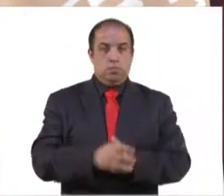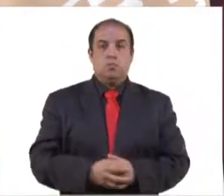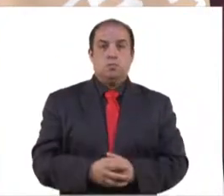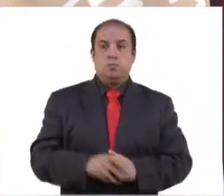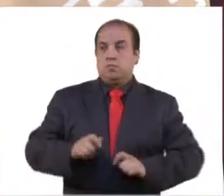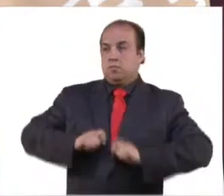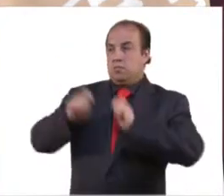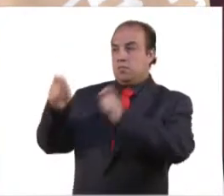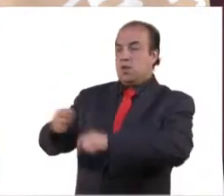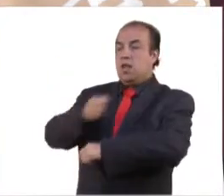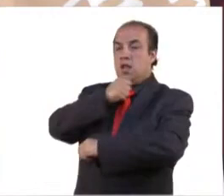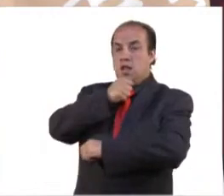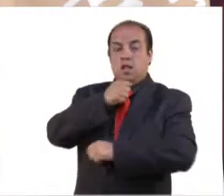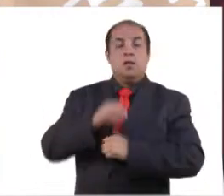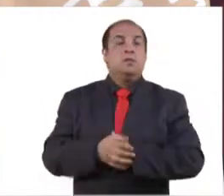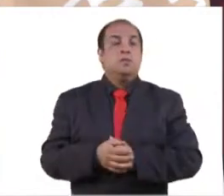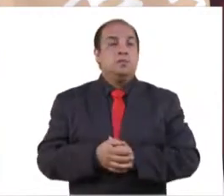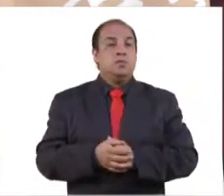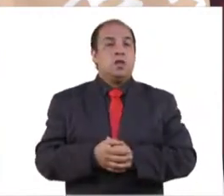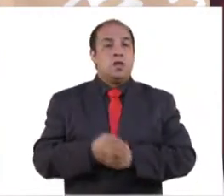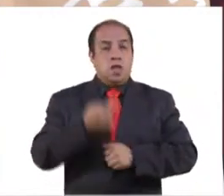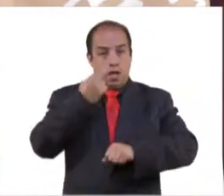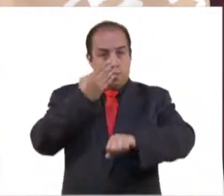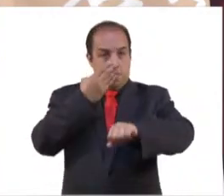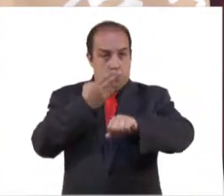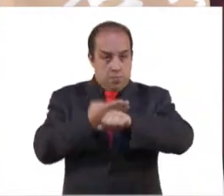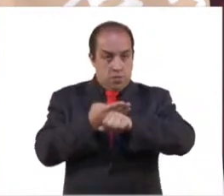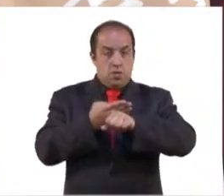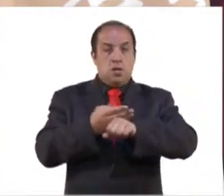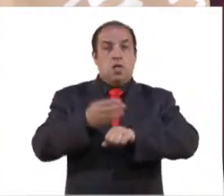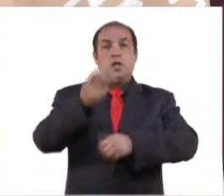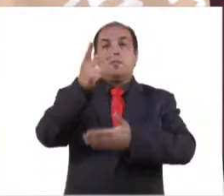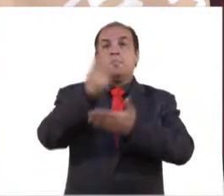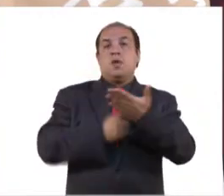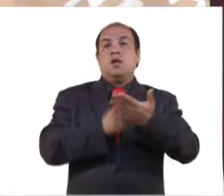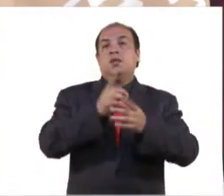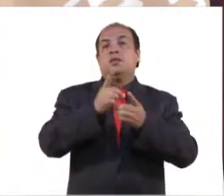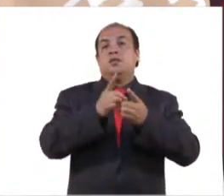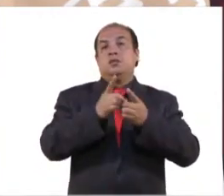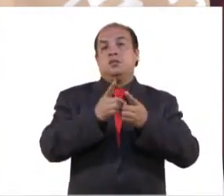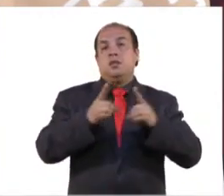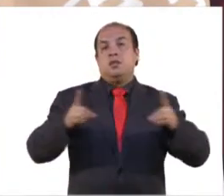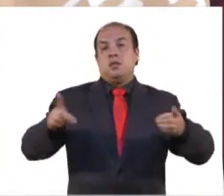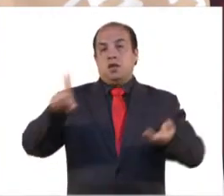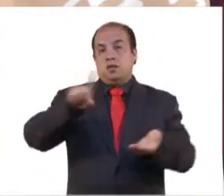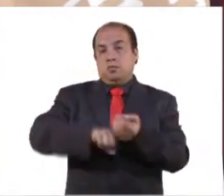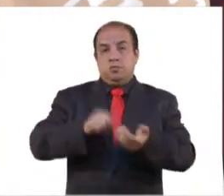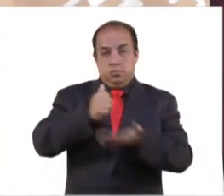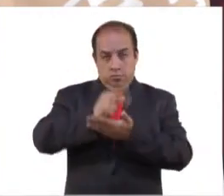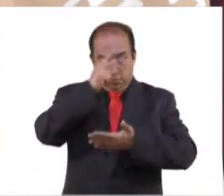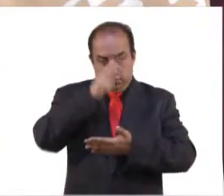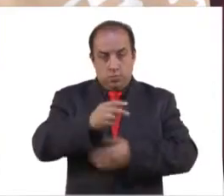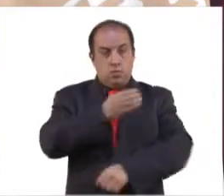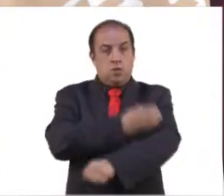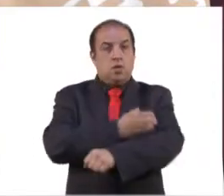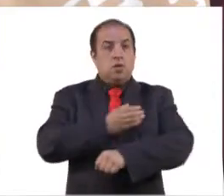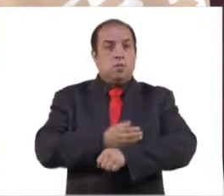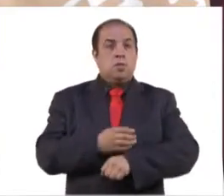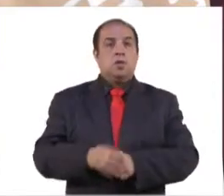dar el uso de la palabra a la delegada de programas para el desarrollo aquí en la Ciudad de México, nuestra